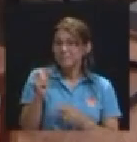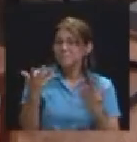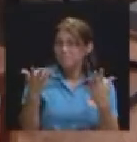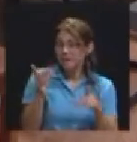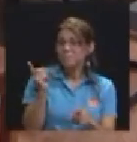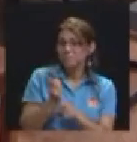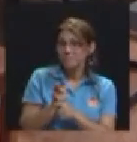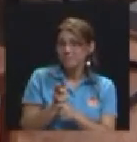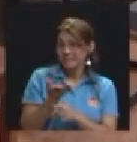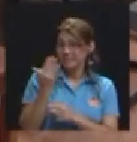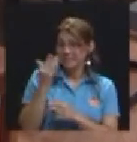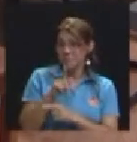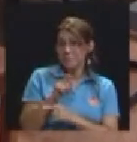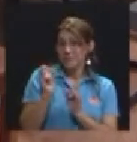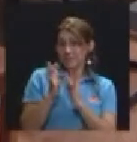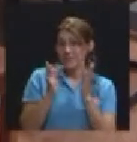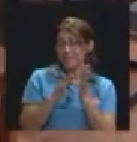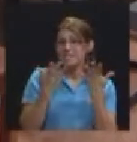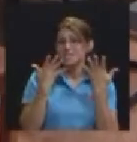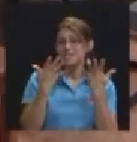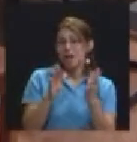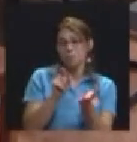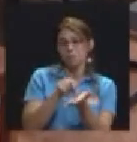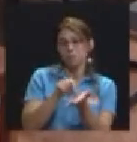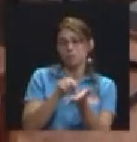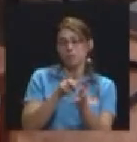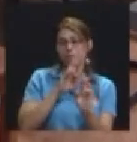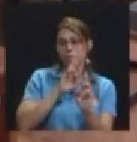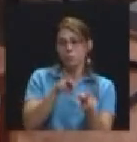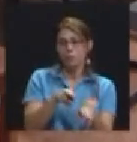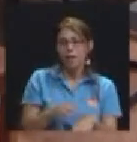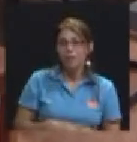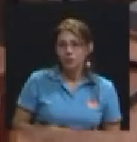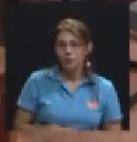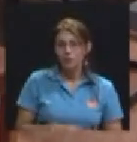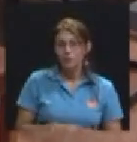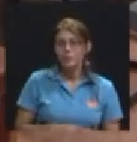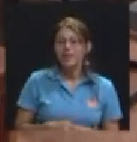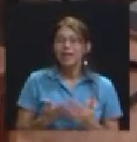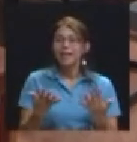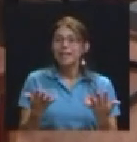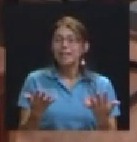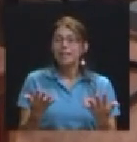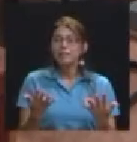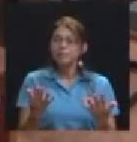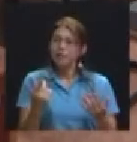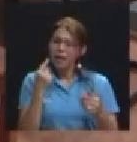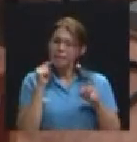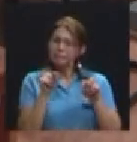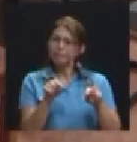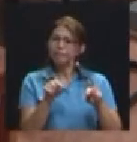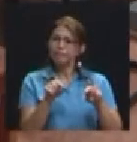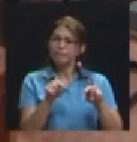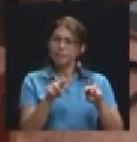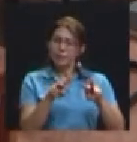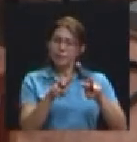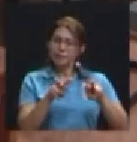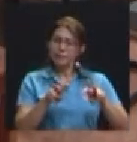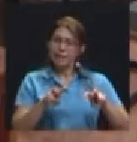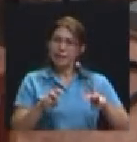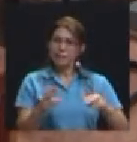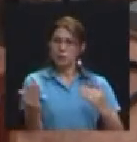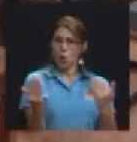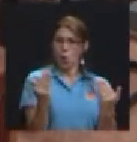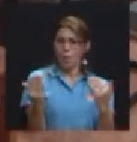ahora en el mes de abril, y el análisis que se hace tal vez es comparando con la